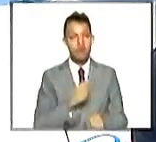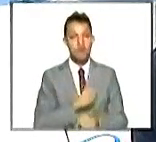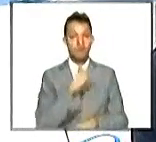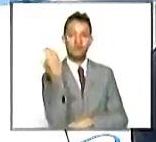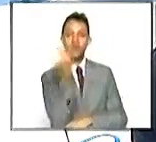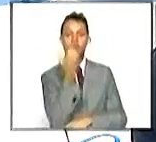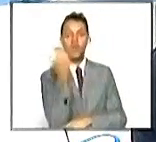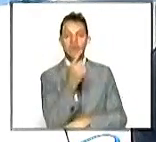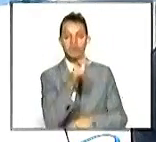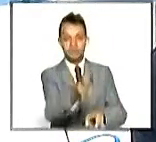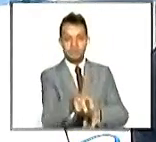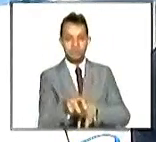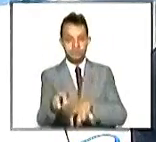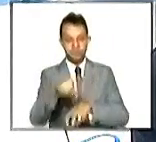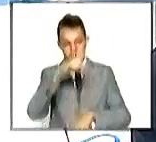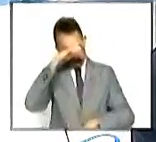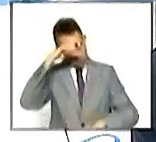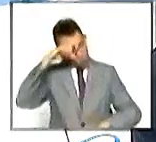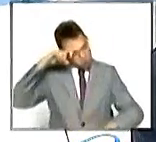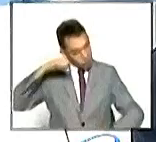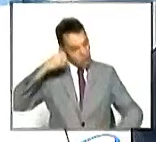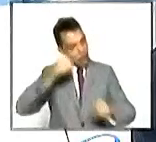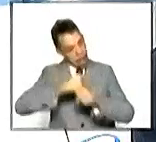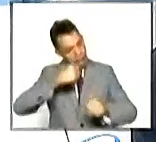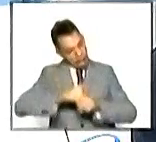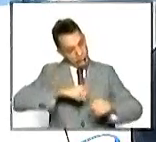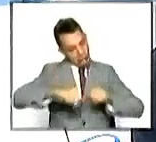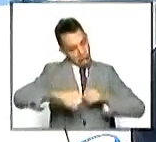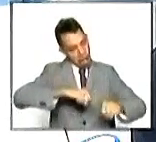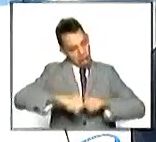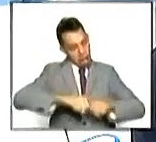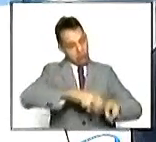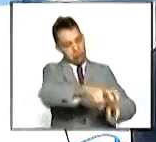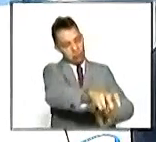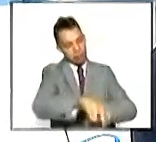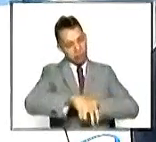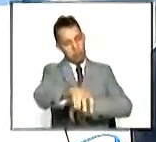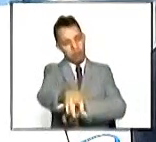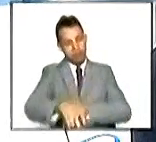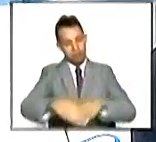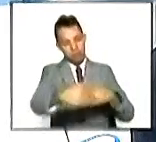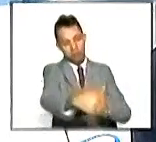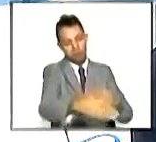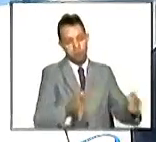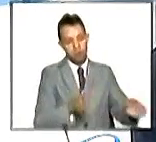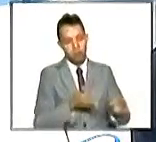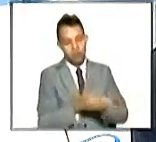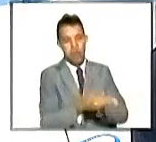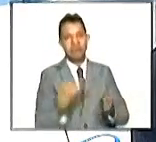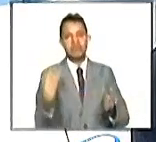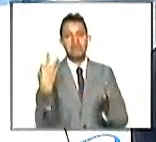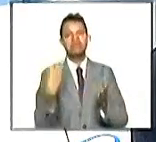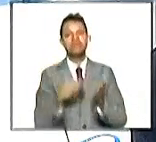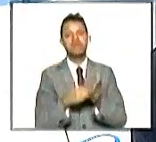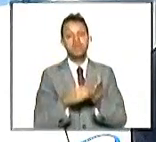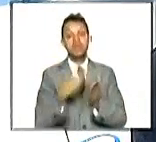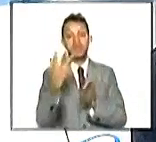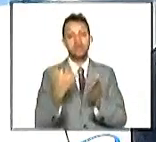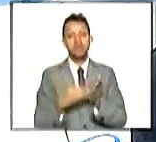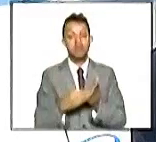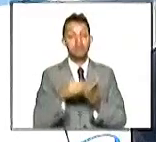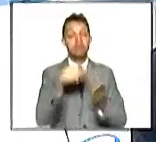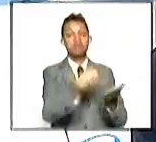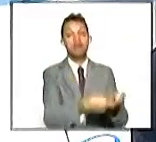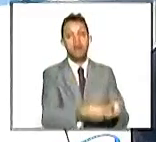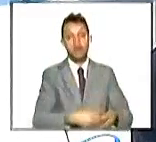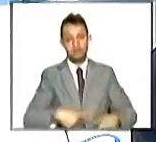están rasgando su cuero, sembrando, para que les den por una caja de tomate al niño 3.000 pesos, o por una libra